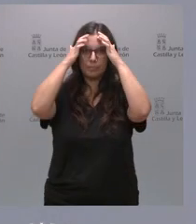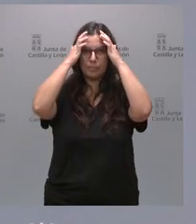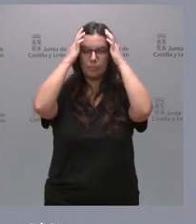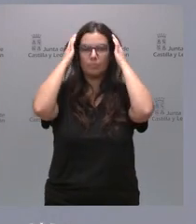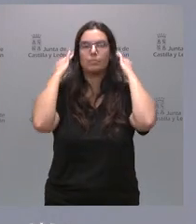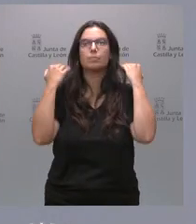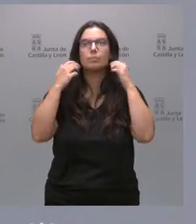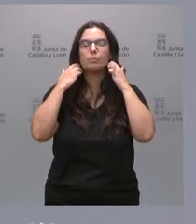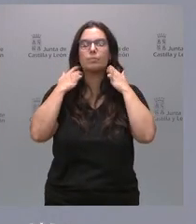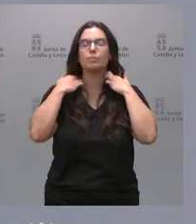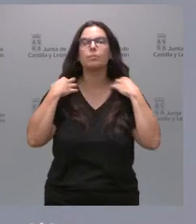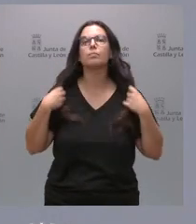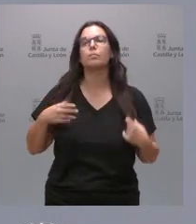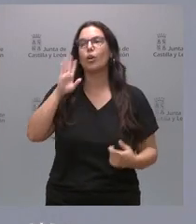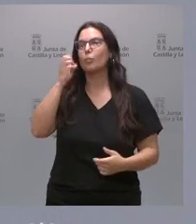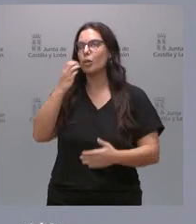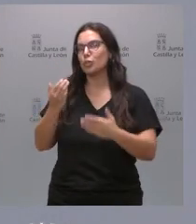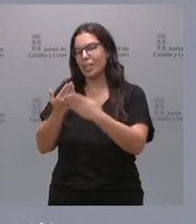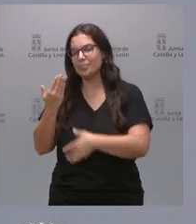buenas tardes